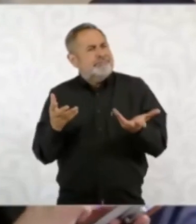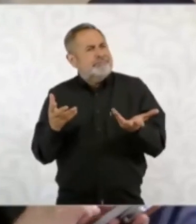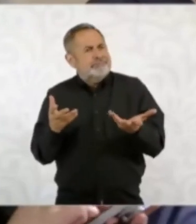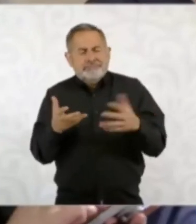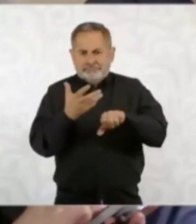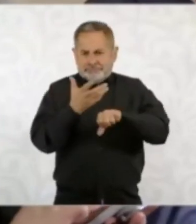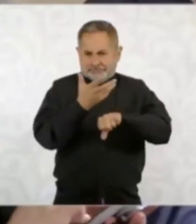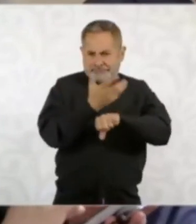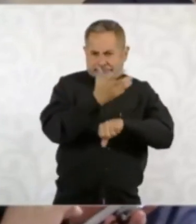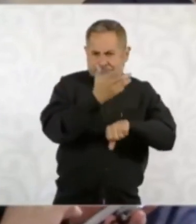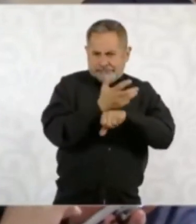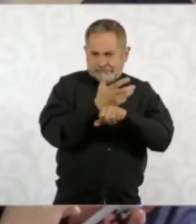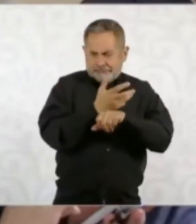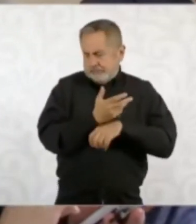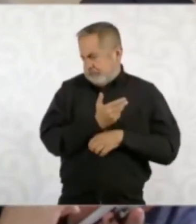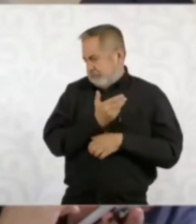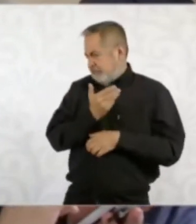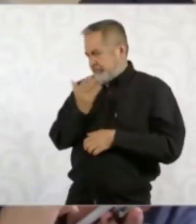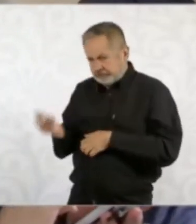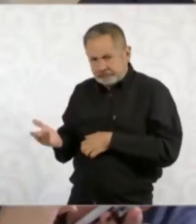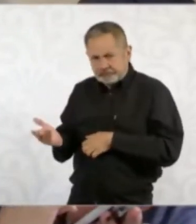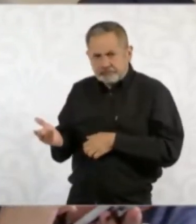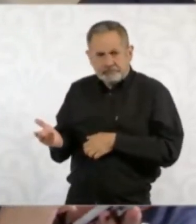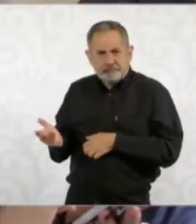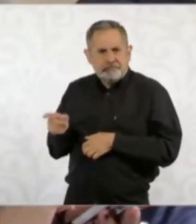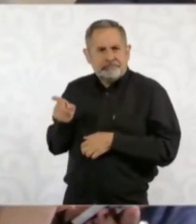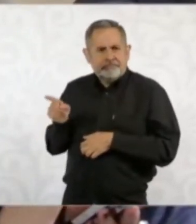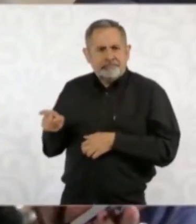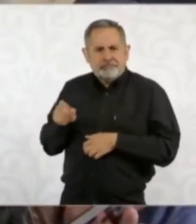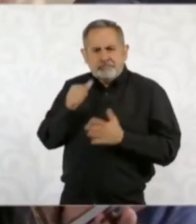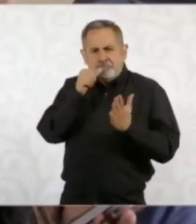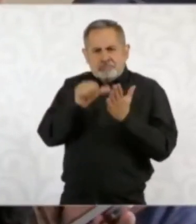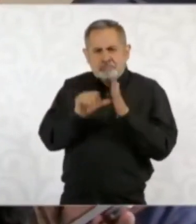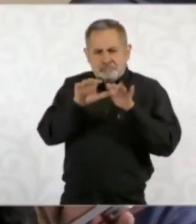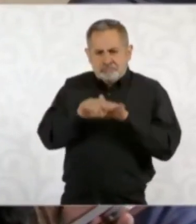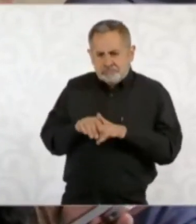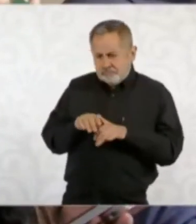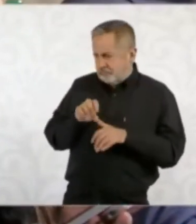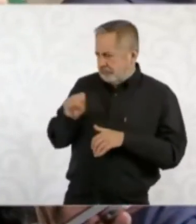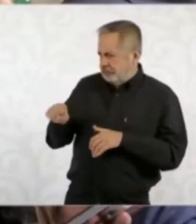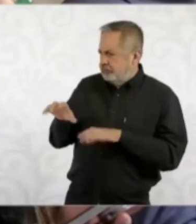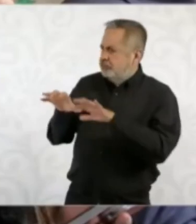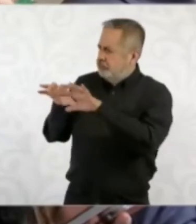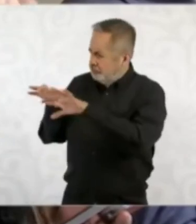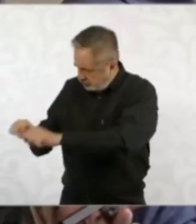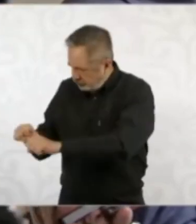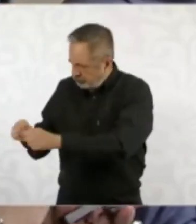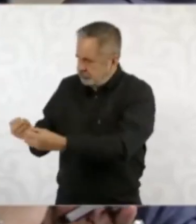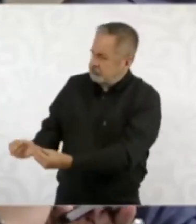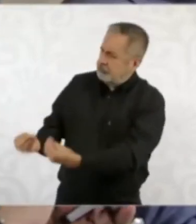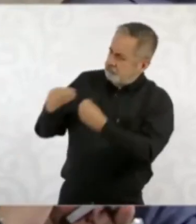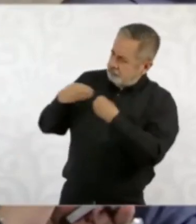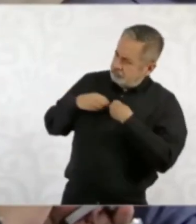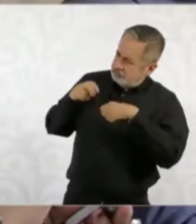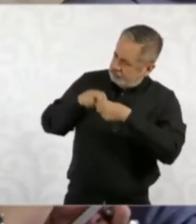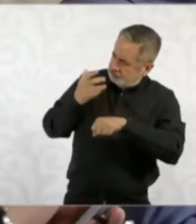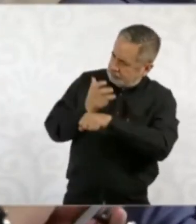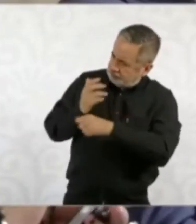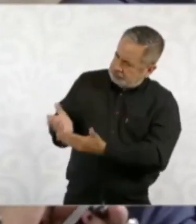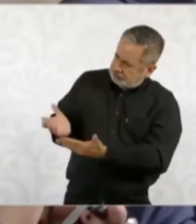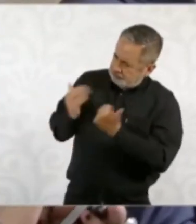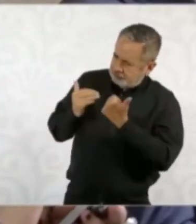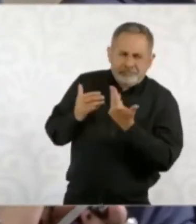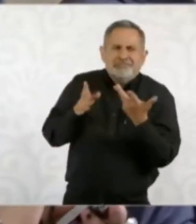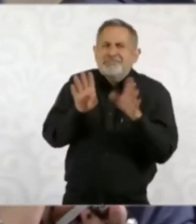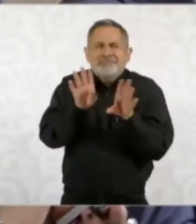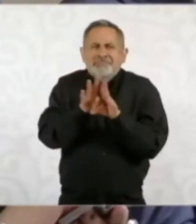hace una solicitud para el envío de ciertos detenidos o personas que se encuentran detenidas. ¿Cómo